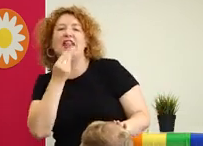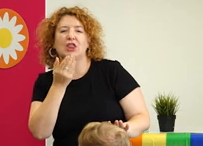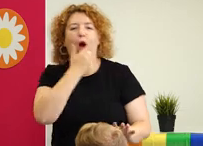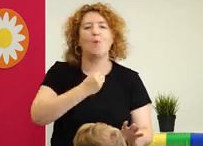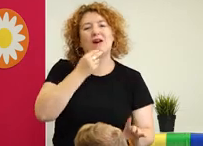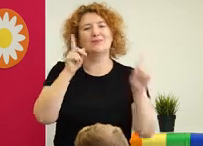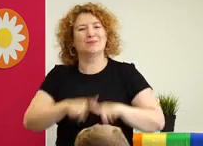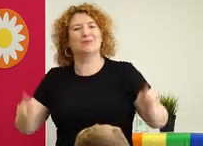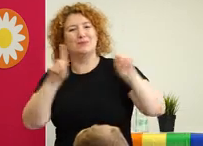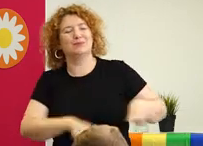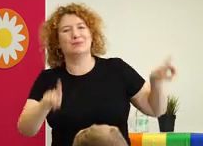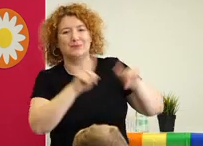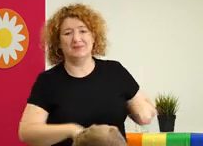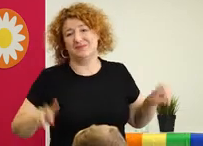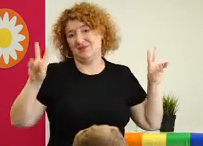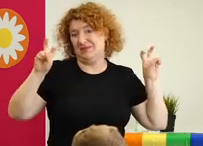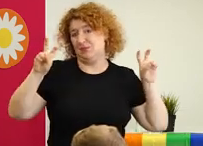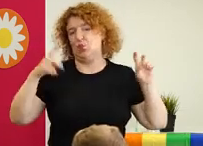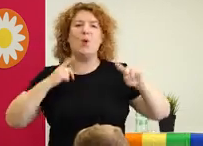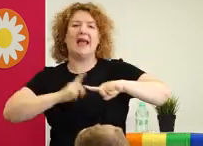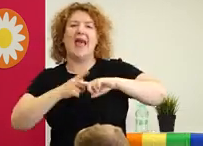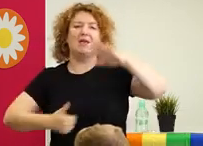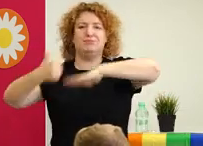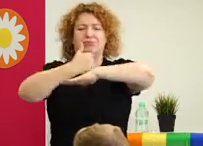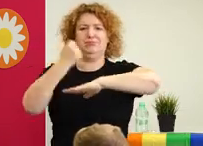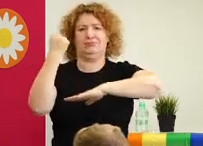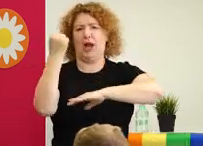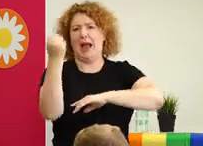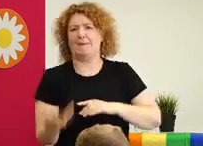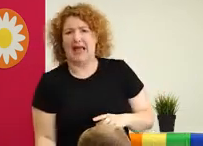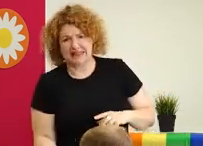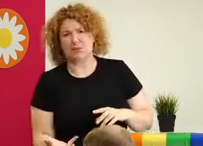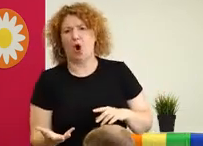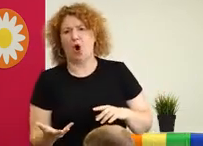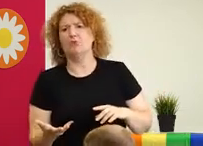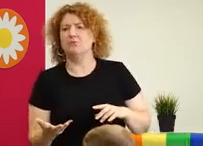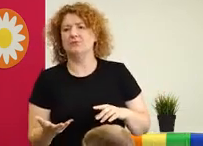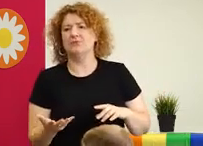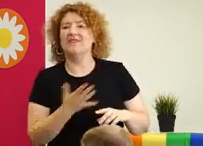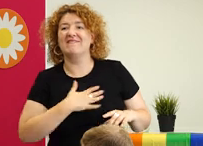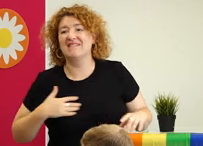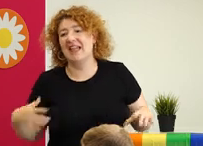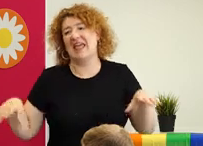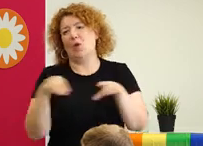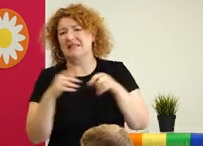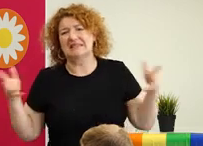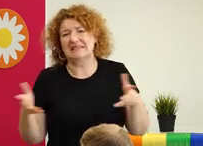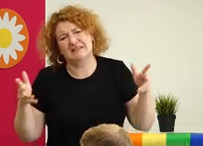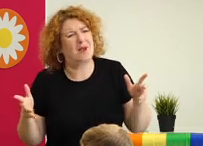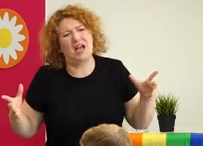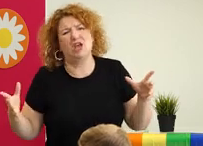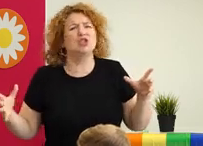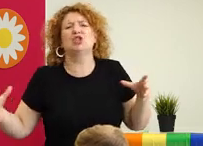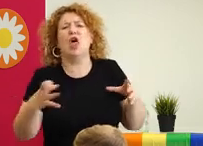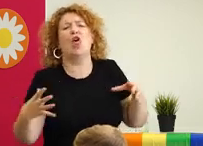esa gay patriarcado o a ese gay capitalismo, quisieron ser más inclusivos y dijimos, metemos todas